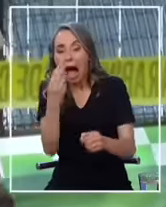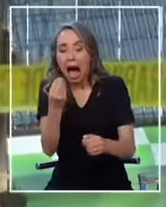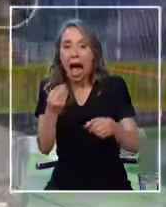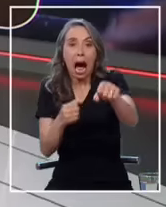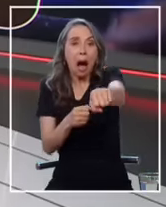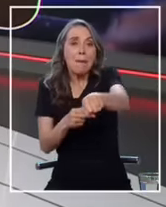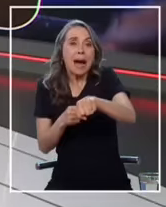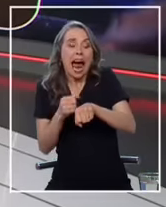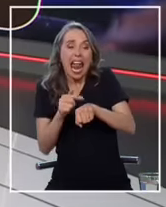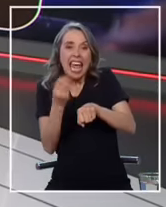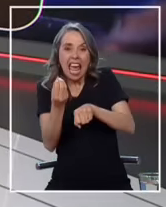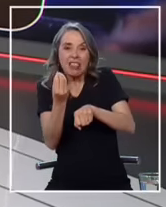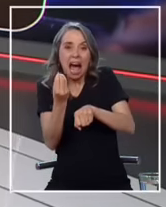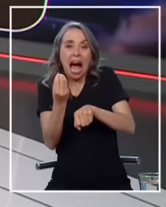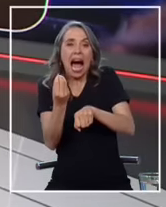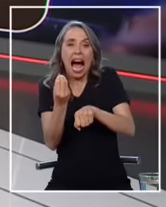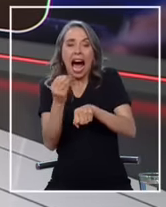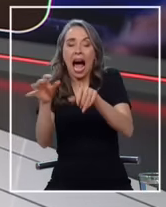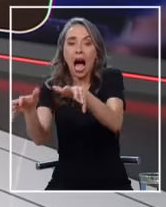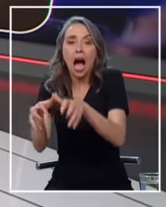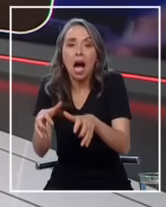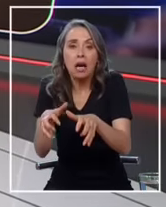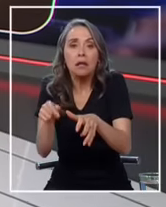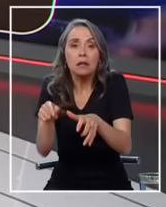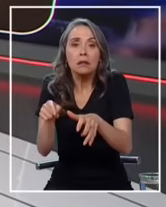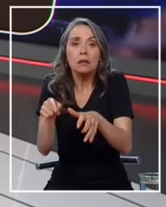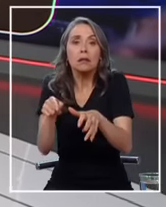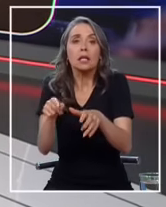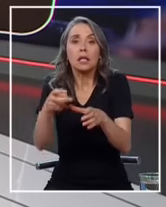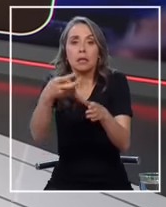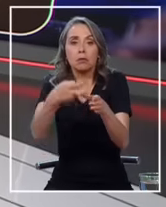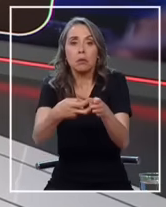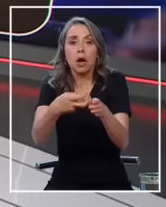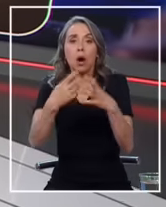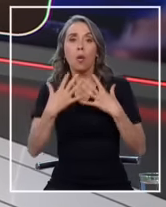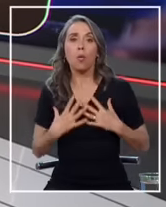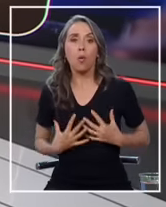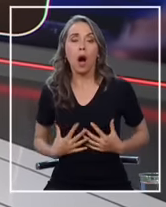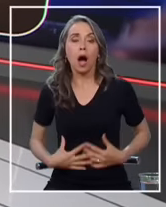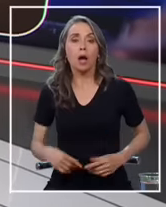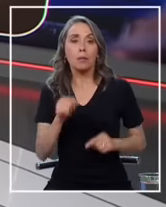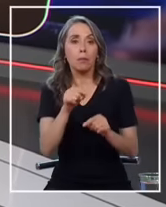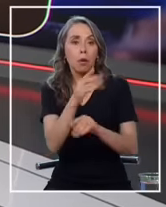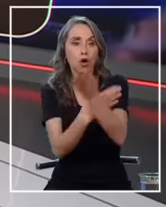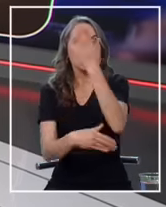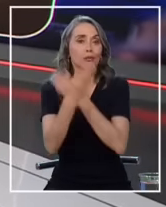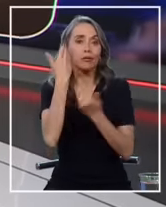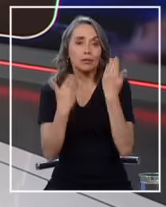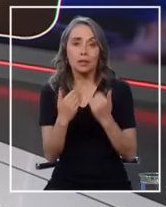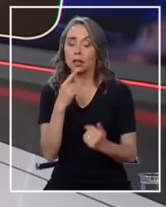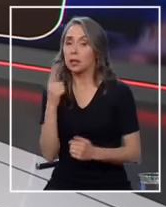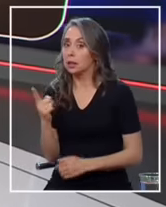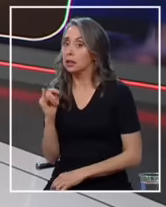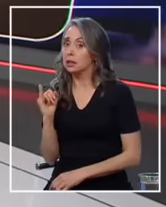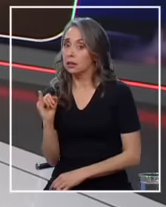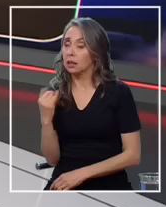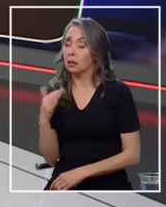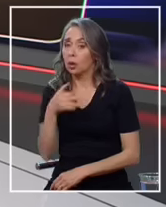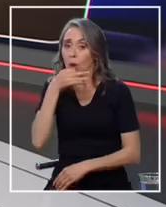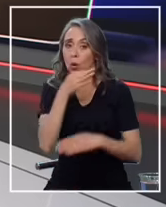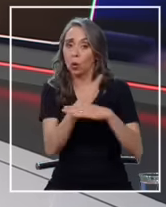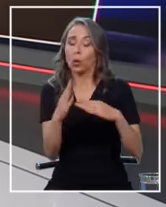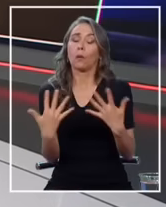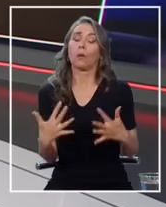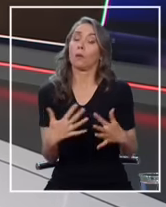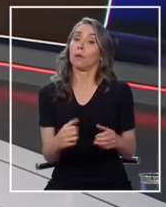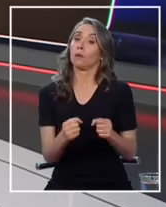interesante este objeto y deja justamente el cuerpo en este lugar. Iván Constanza. Sí, Jimena, un relato muy